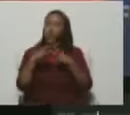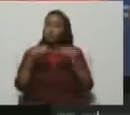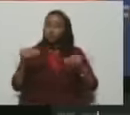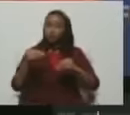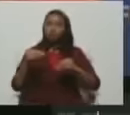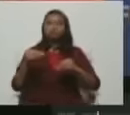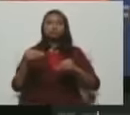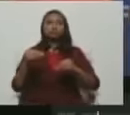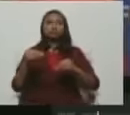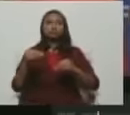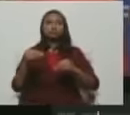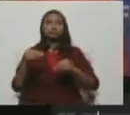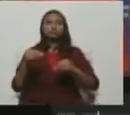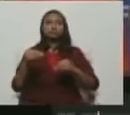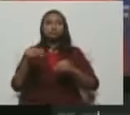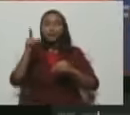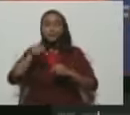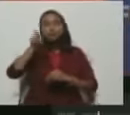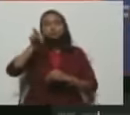al doctor